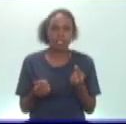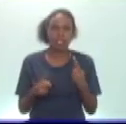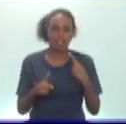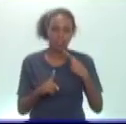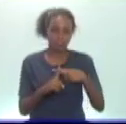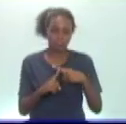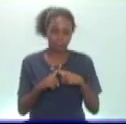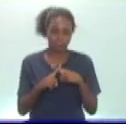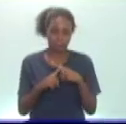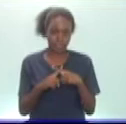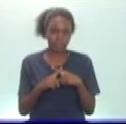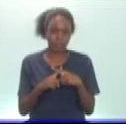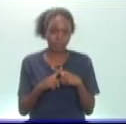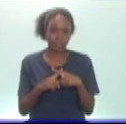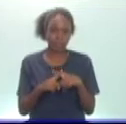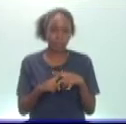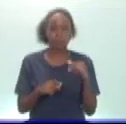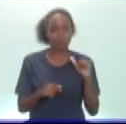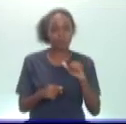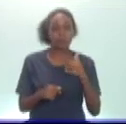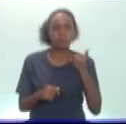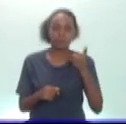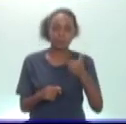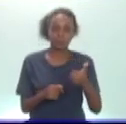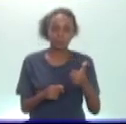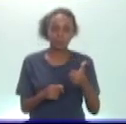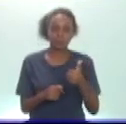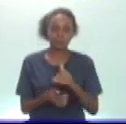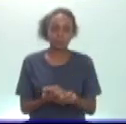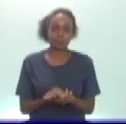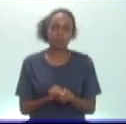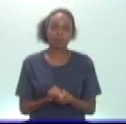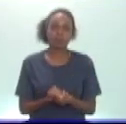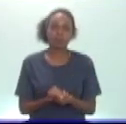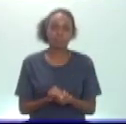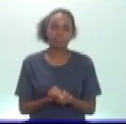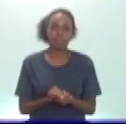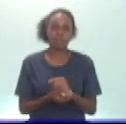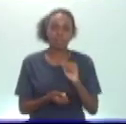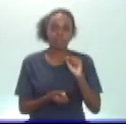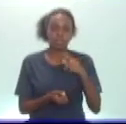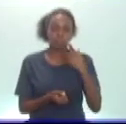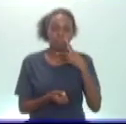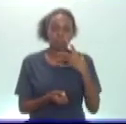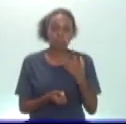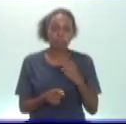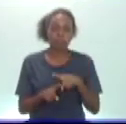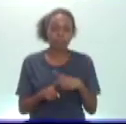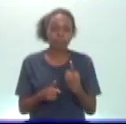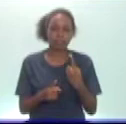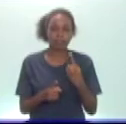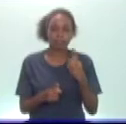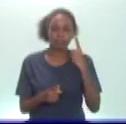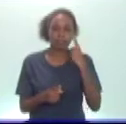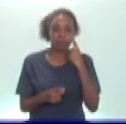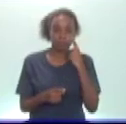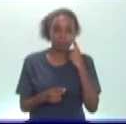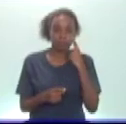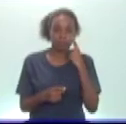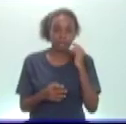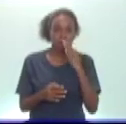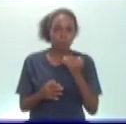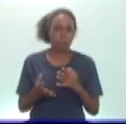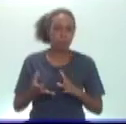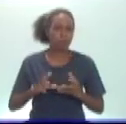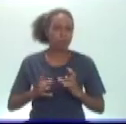multiplicación. Precisamente. Fíjense cómo en este paso, importante porque ya podemos ver hasta qué es la manera correcta